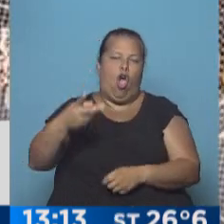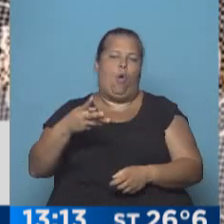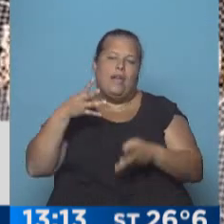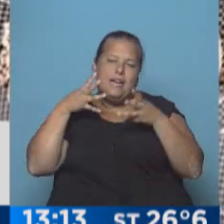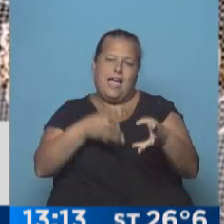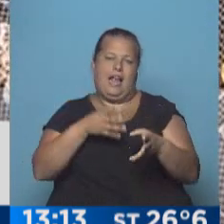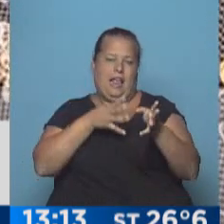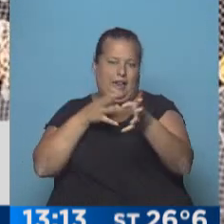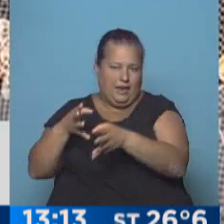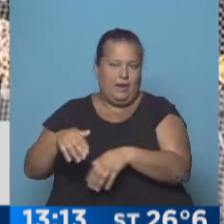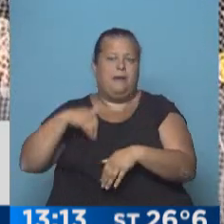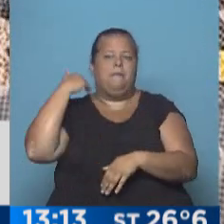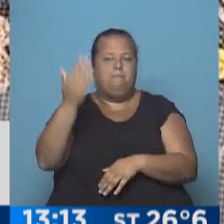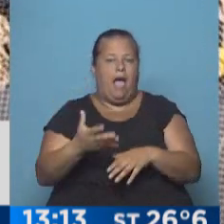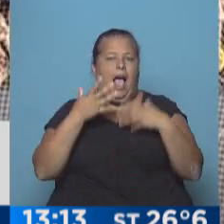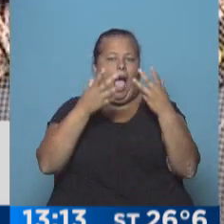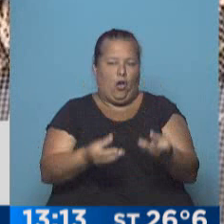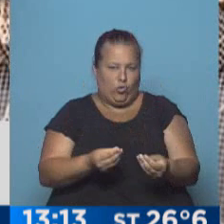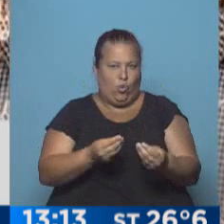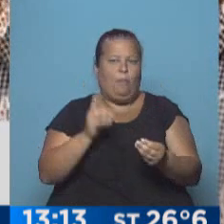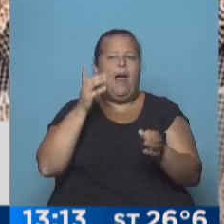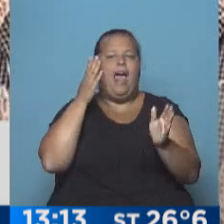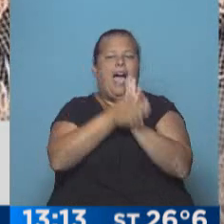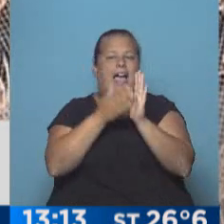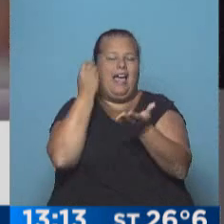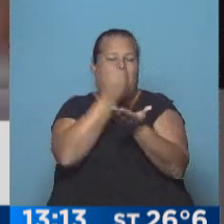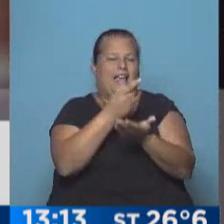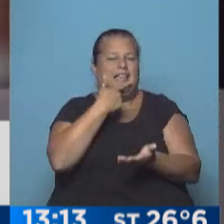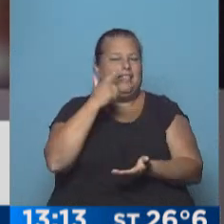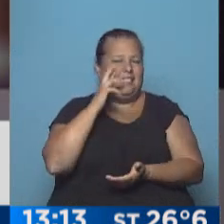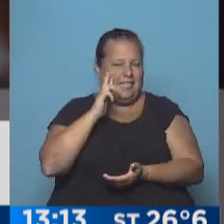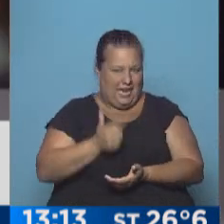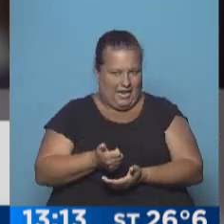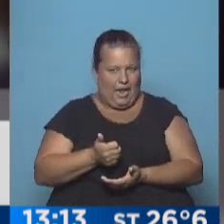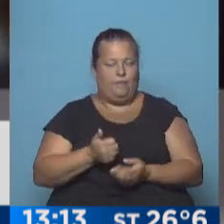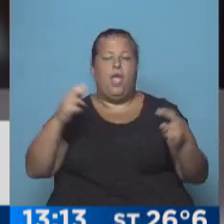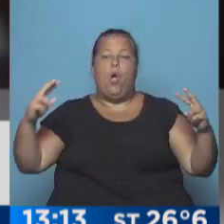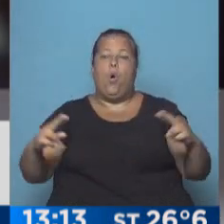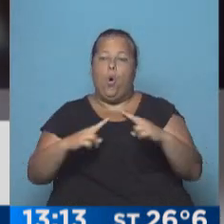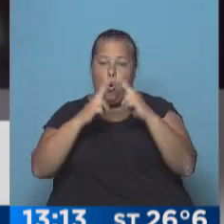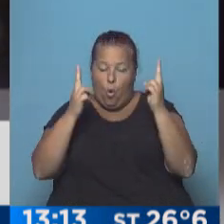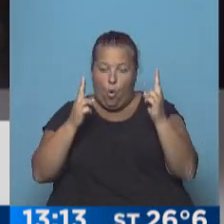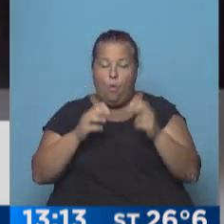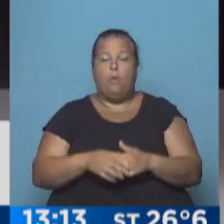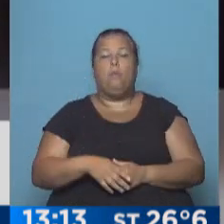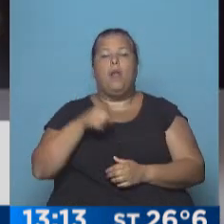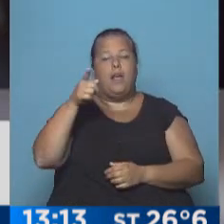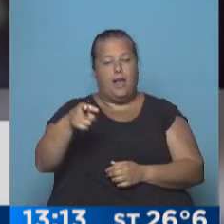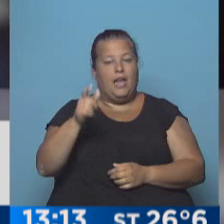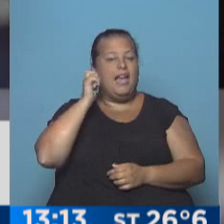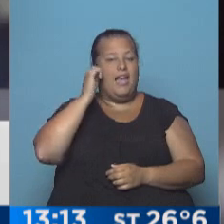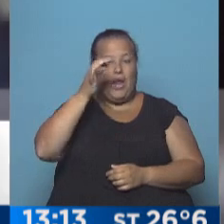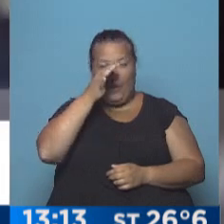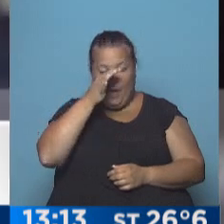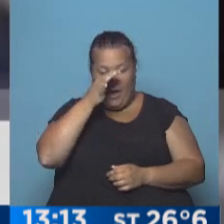contra el terrorismo y en ampliar la ayuda para los refugiados en Siria. La cumbre se está desarrollando allí en el